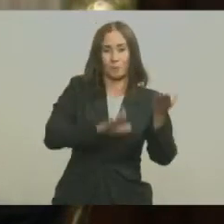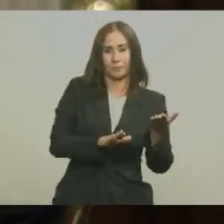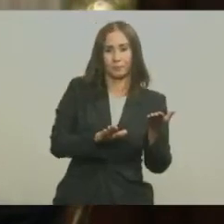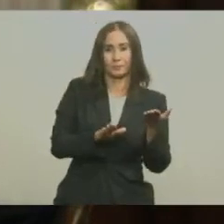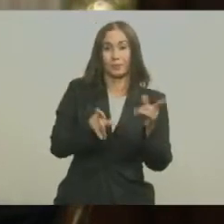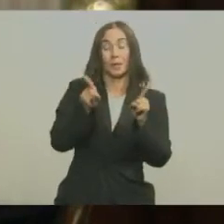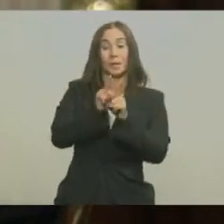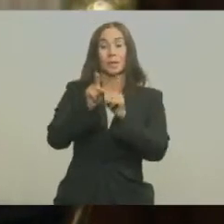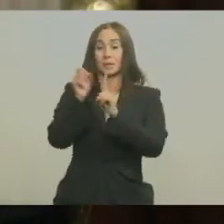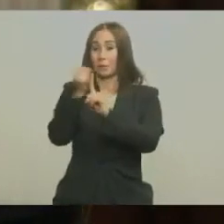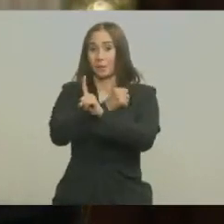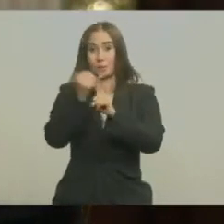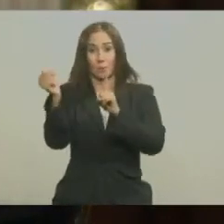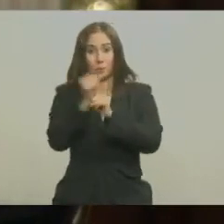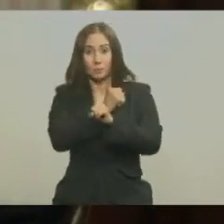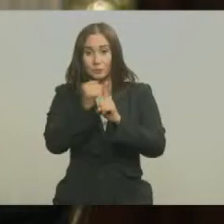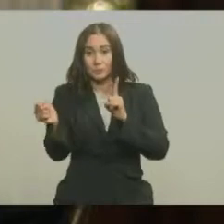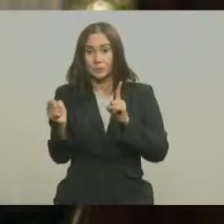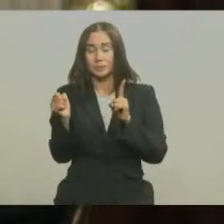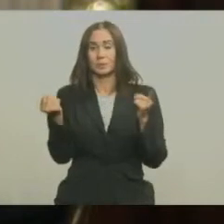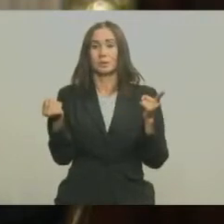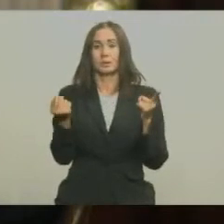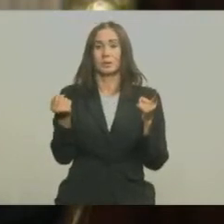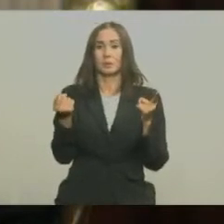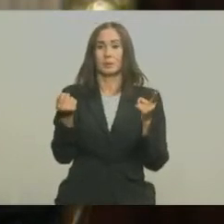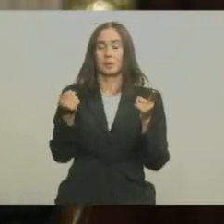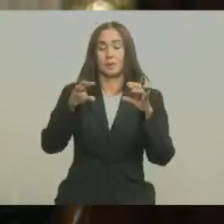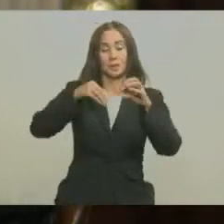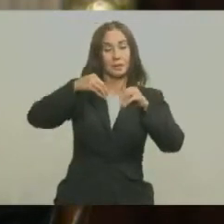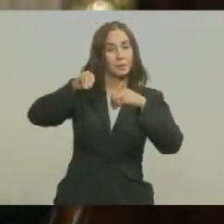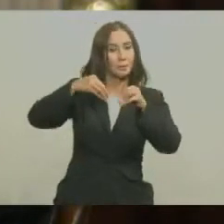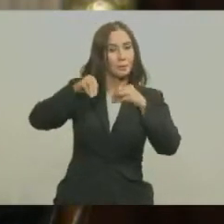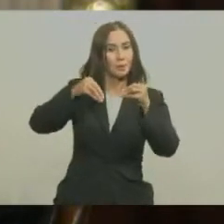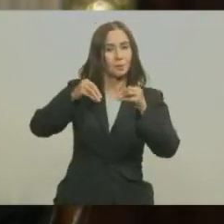de violencia, de explotación sexual y comercial,